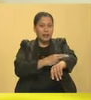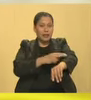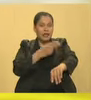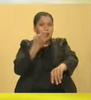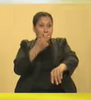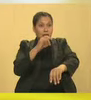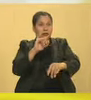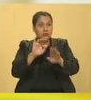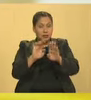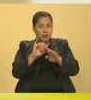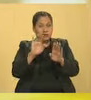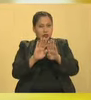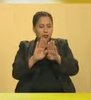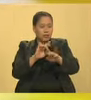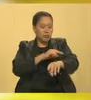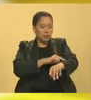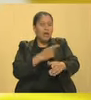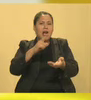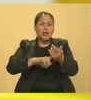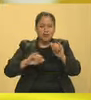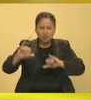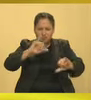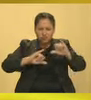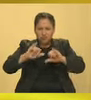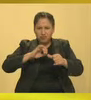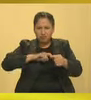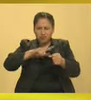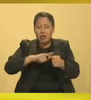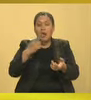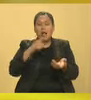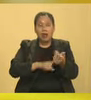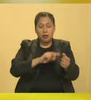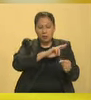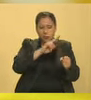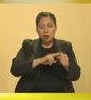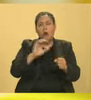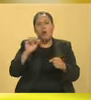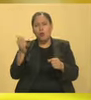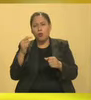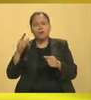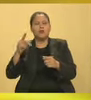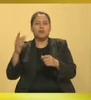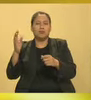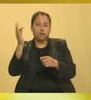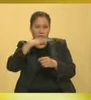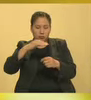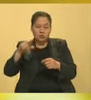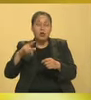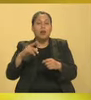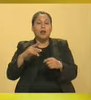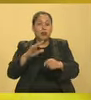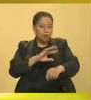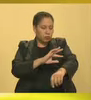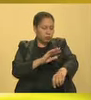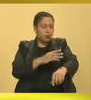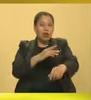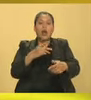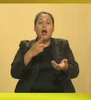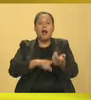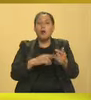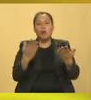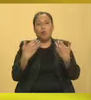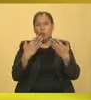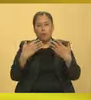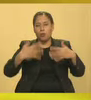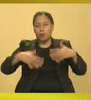es muy importante, del vello, mediante químicos especiales. Algunos son orgánicos, otros son minerales, pero sí la eliminan y no duele nada. Esa es la gran diferencia